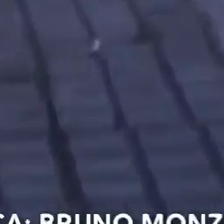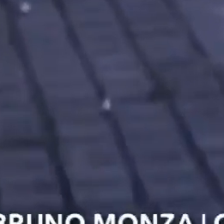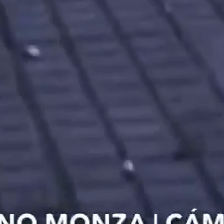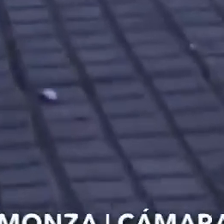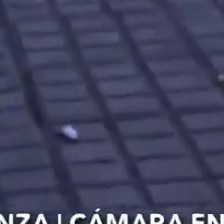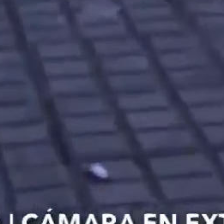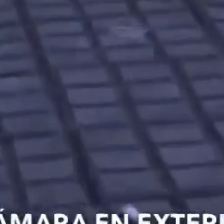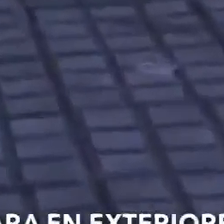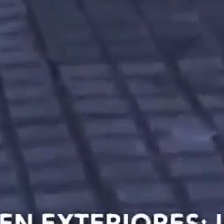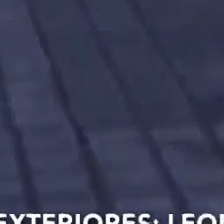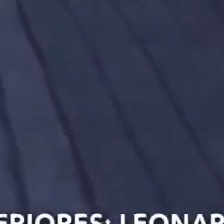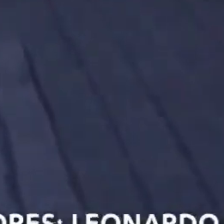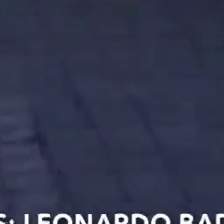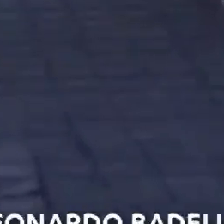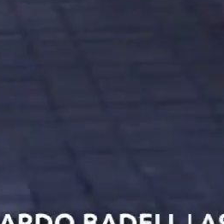¡Gracias!